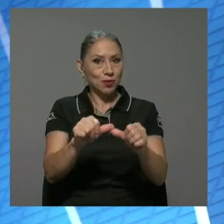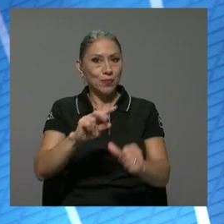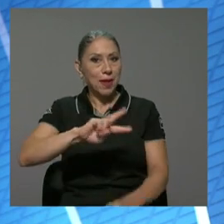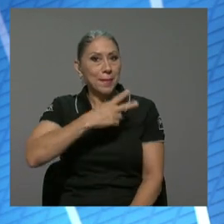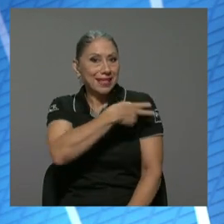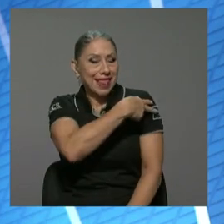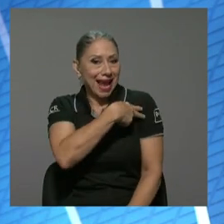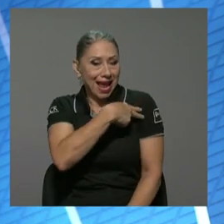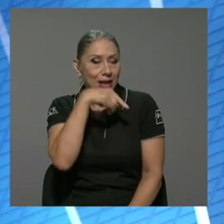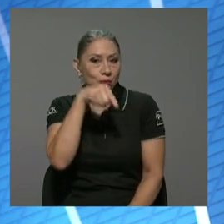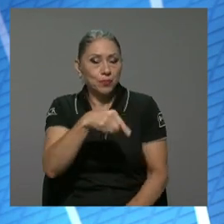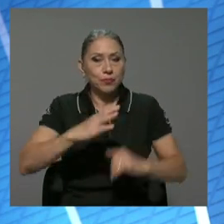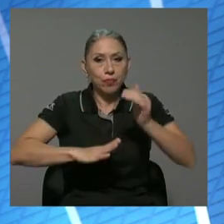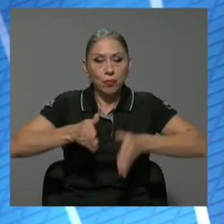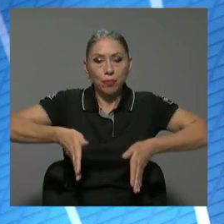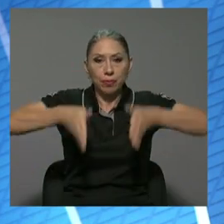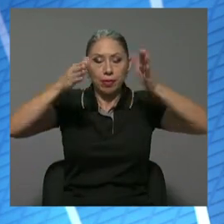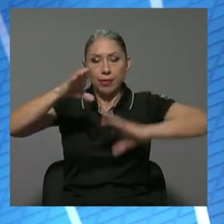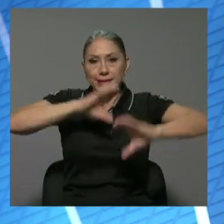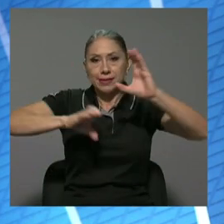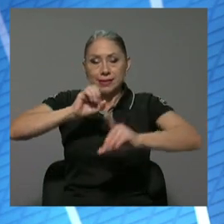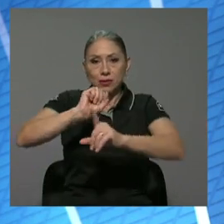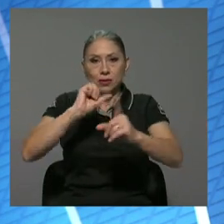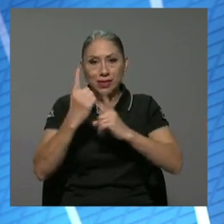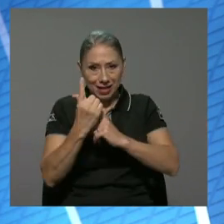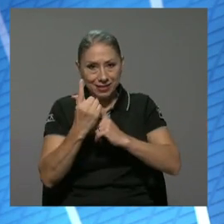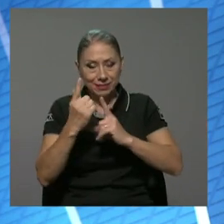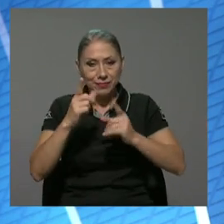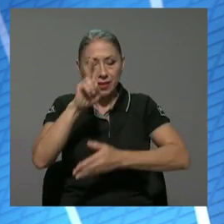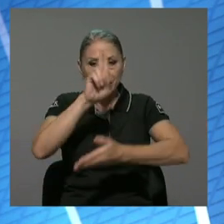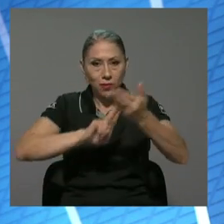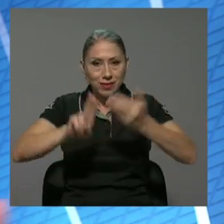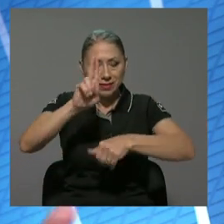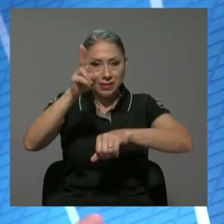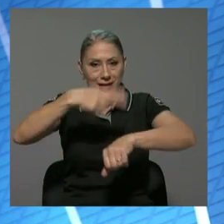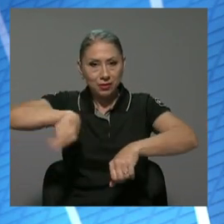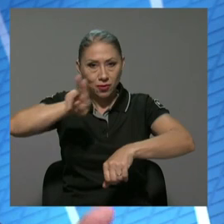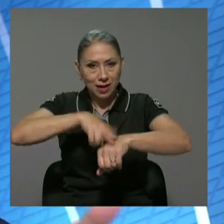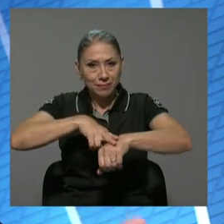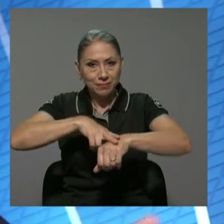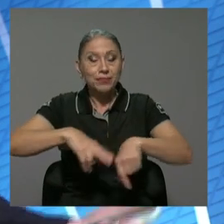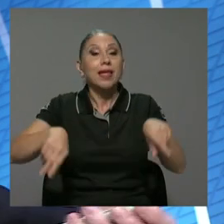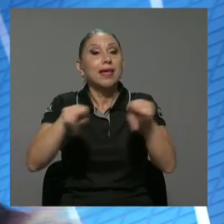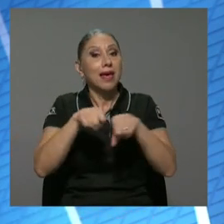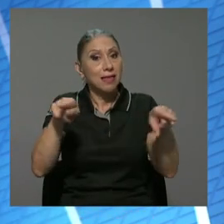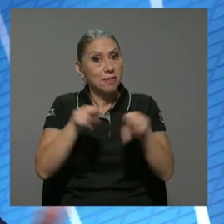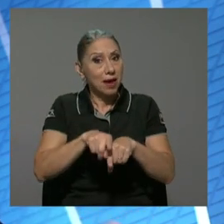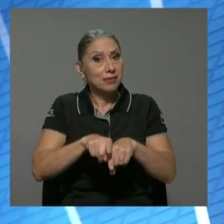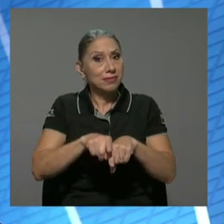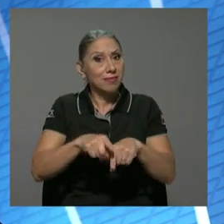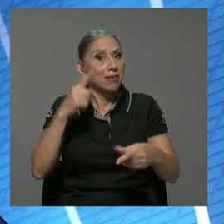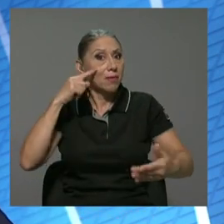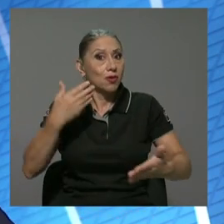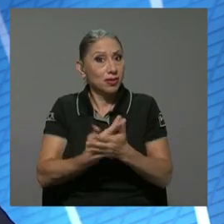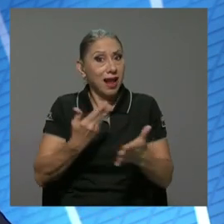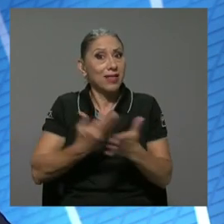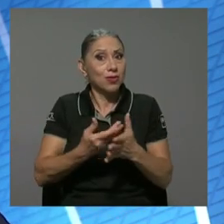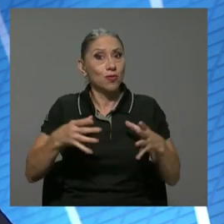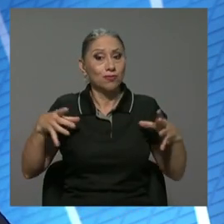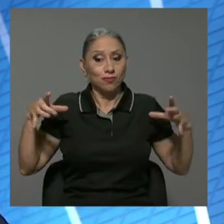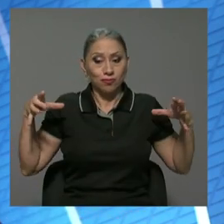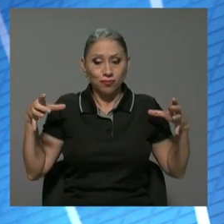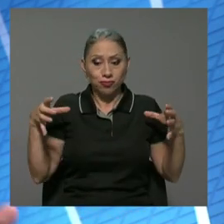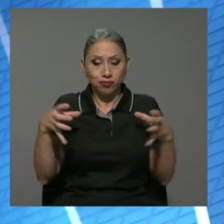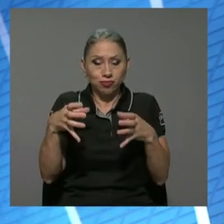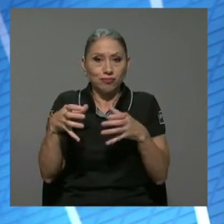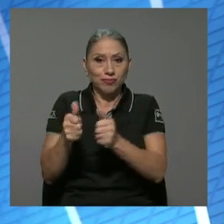vicedecano de la Facultad de Ciencias Sociales de la Universidad Nacional, además demostrando esta unión, ¿verdad?, que nos